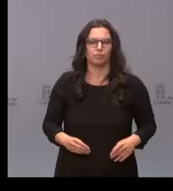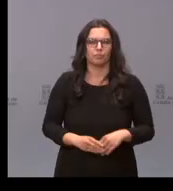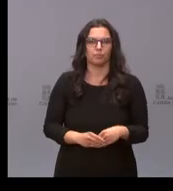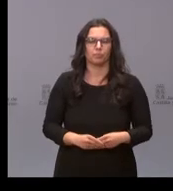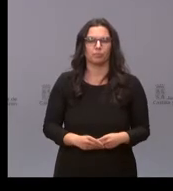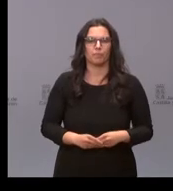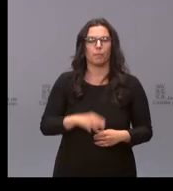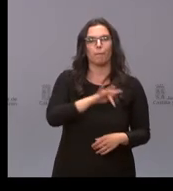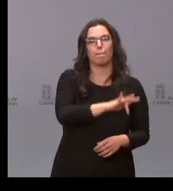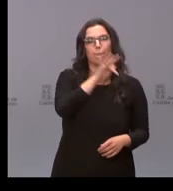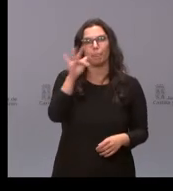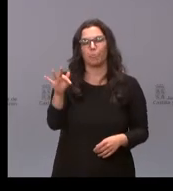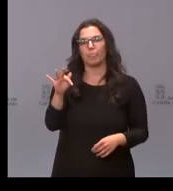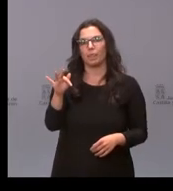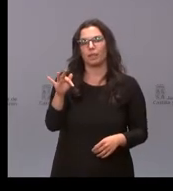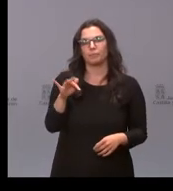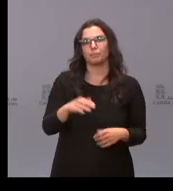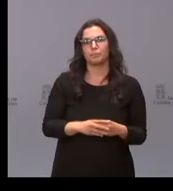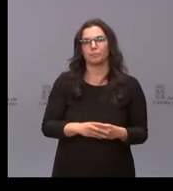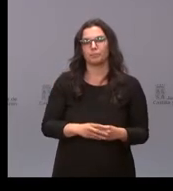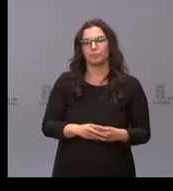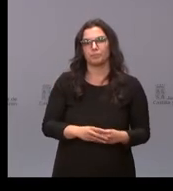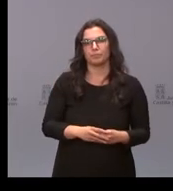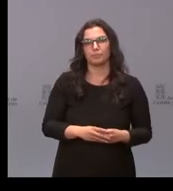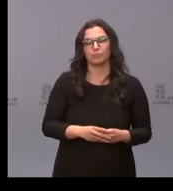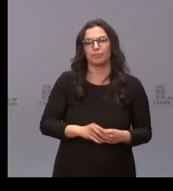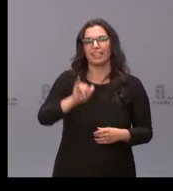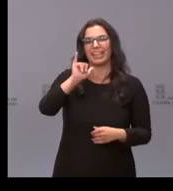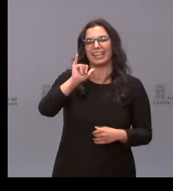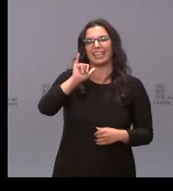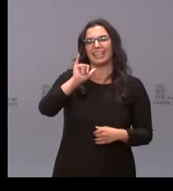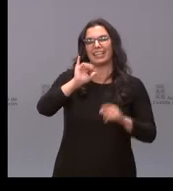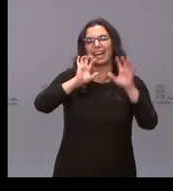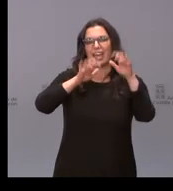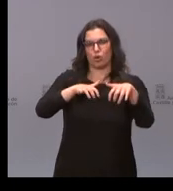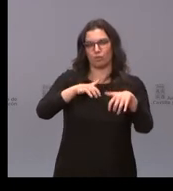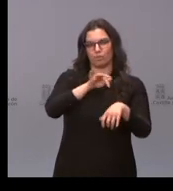continuemos entonces y lo vamos a hacer con elisabeth alba de león elisabeth